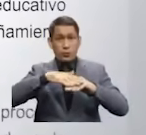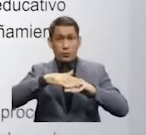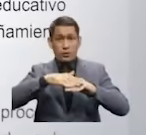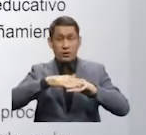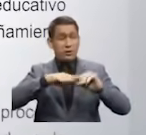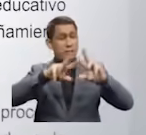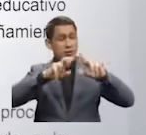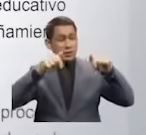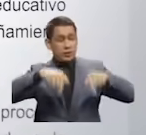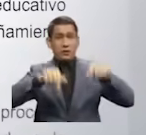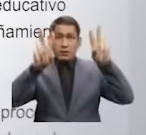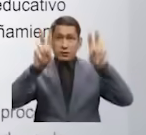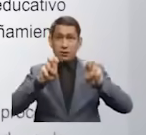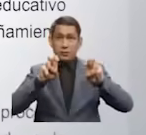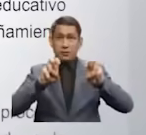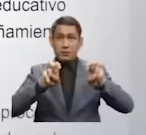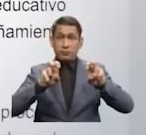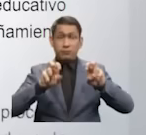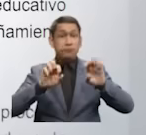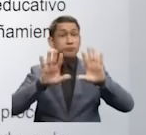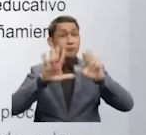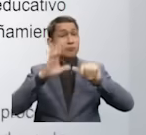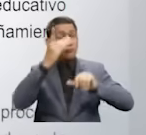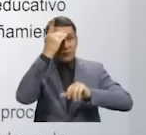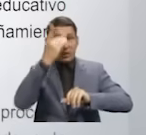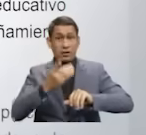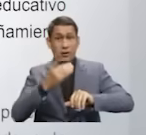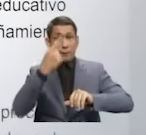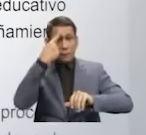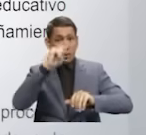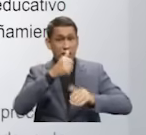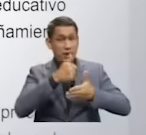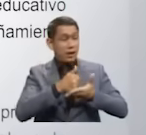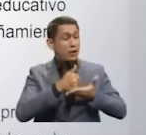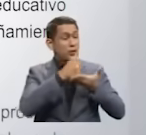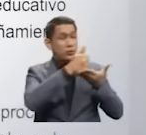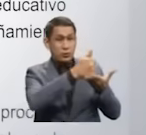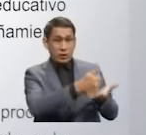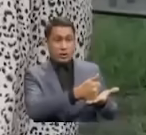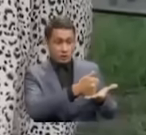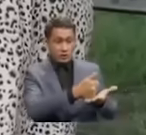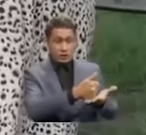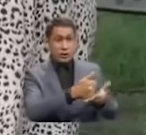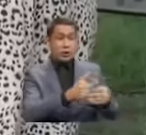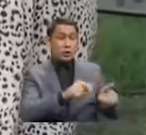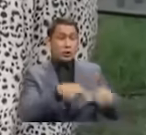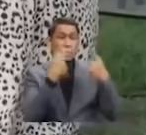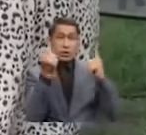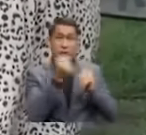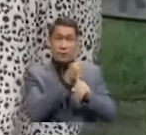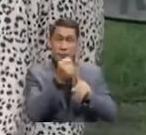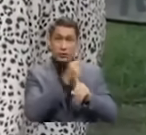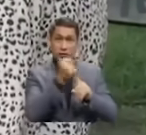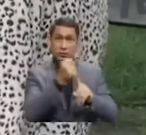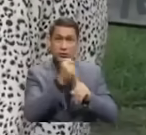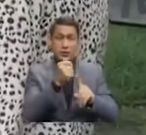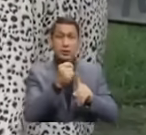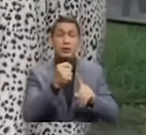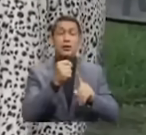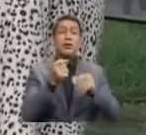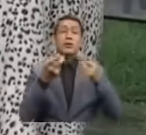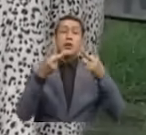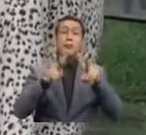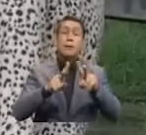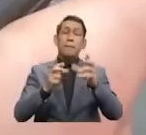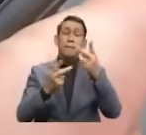intervención en este caso, activando medidas de protección y protocolos de actuación frente a la violencia. Acudimos hasta la institución educativa